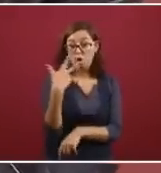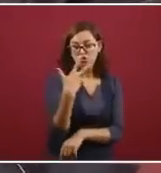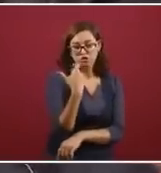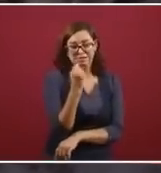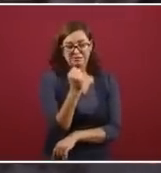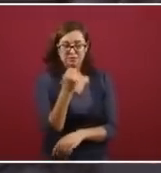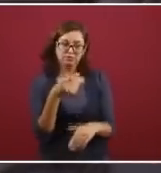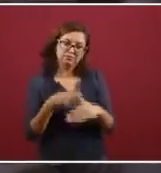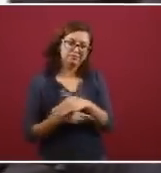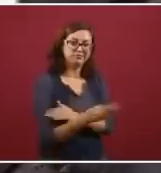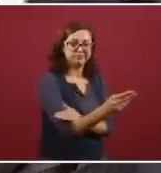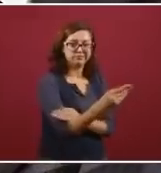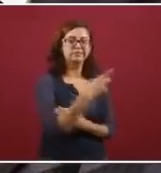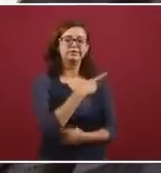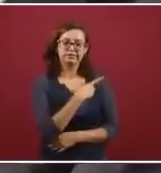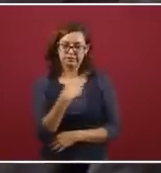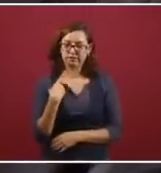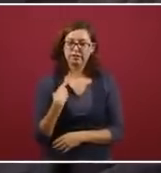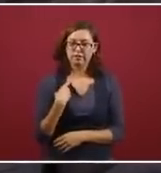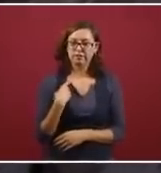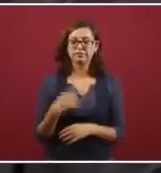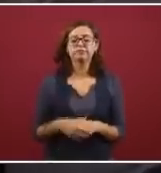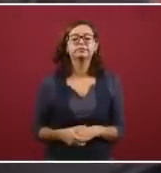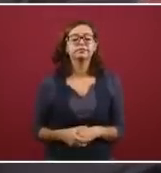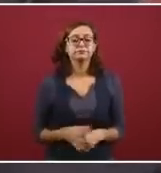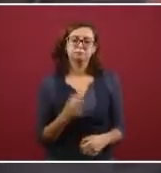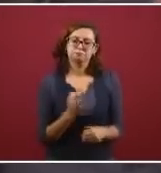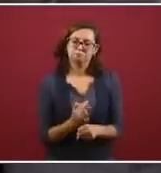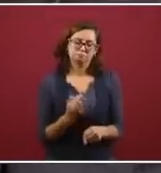se está trabajando y